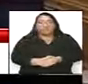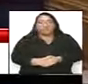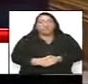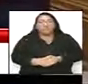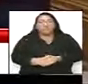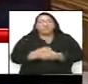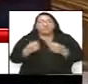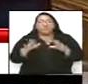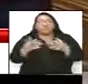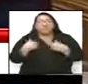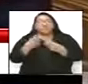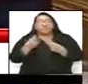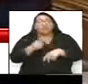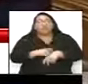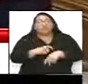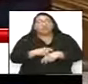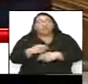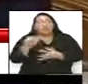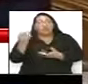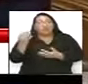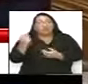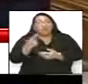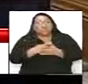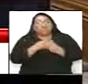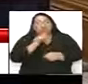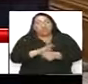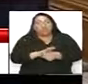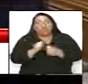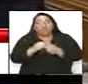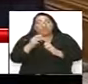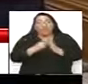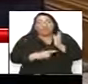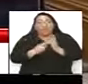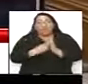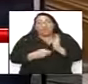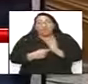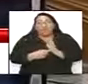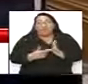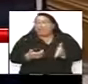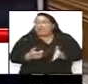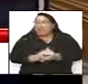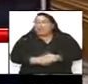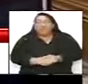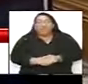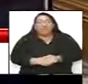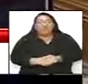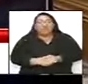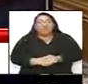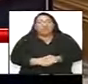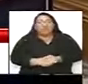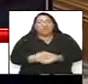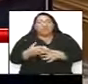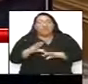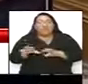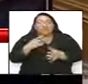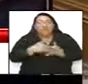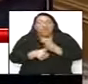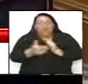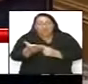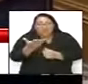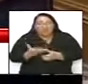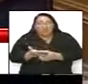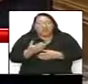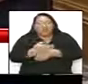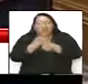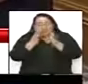ya tenemos un buen tiempo esperando el cumplimiento del reglamento. Y se hizo la solicitud